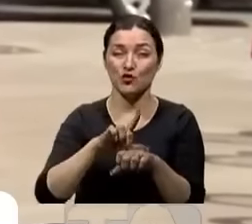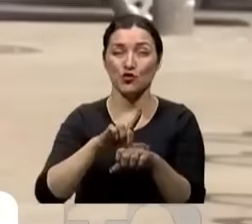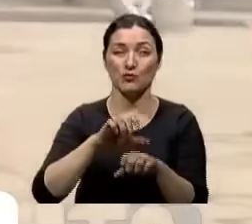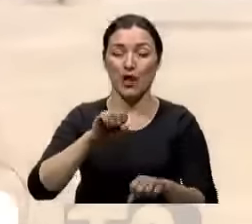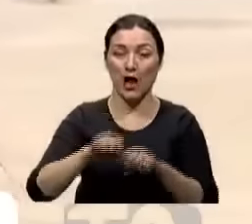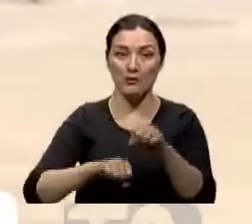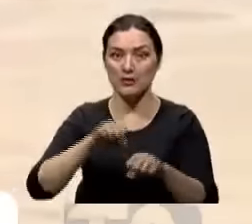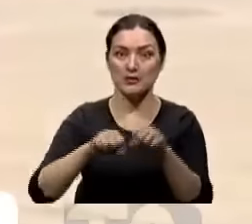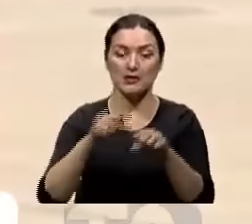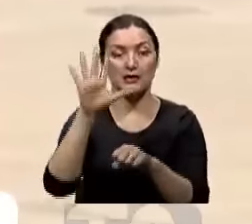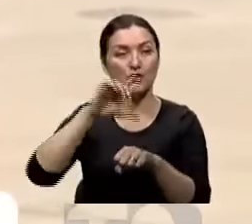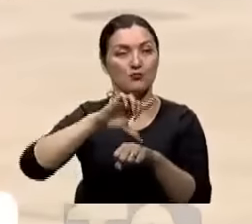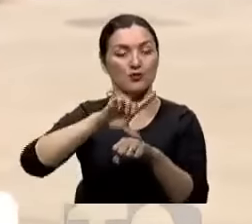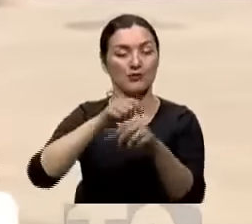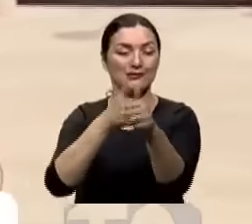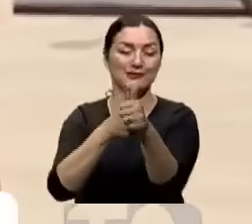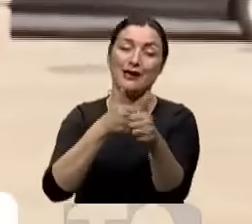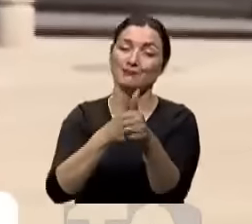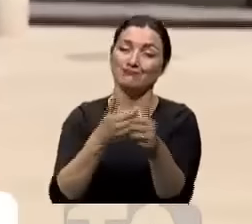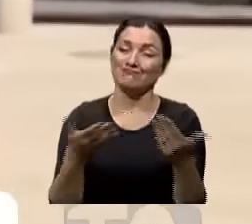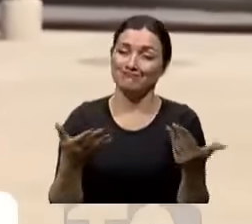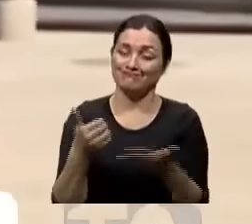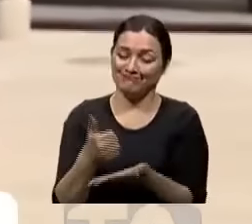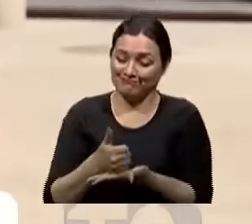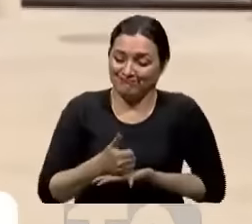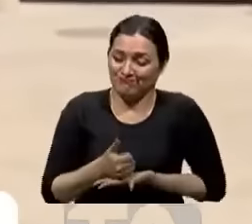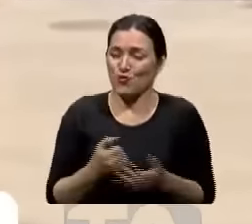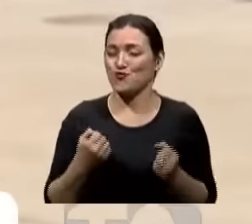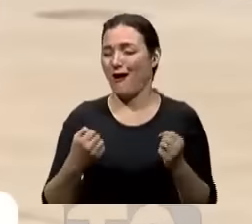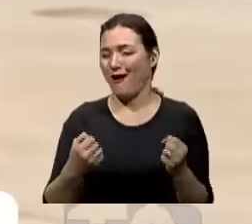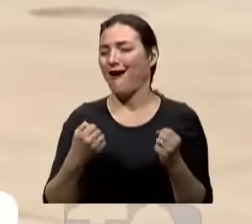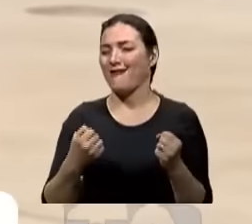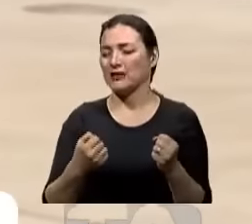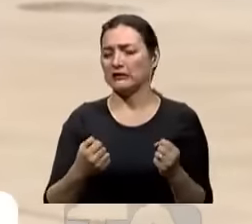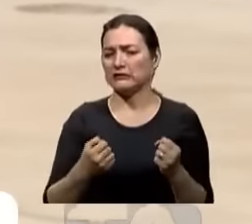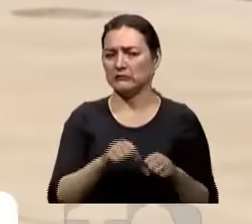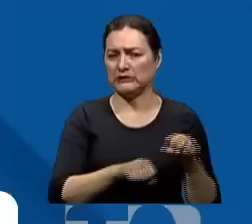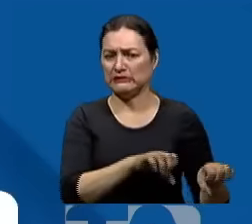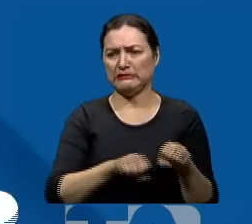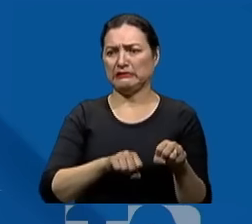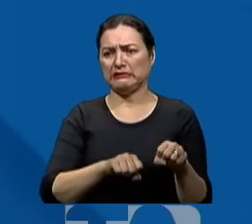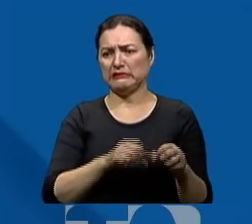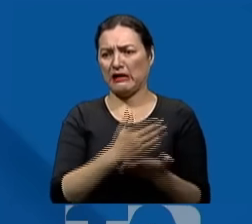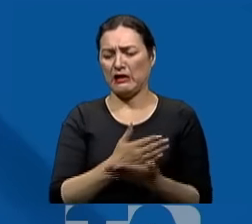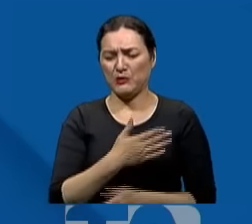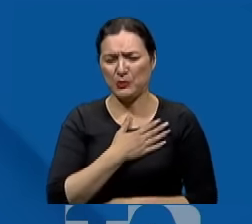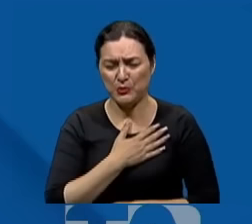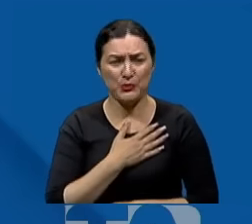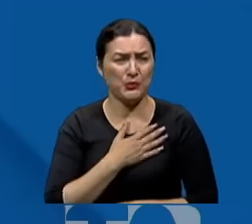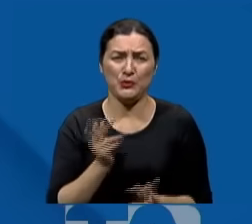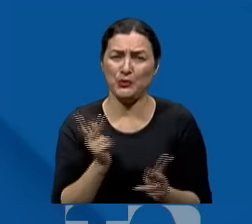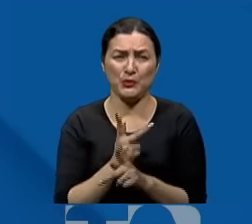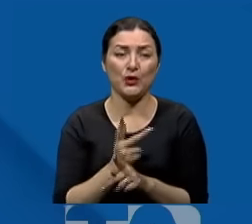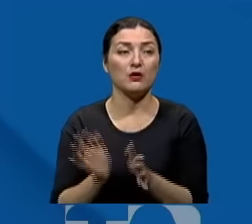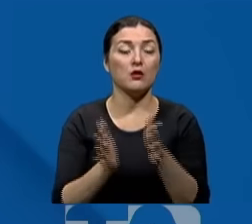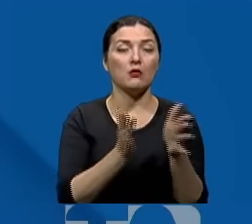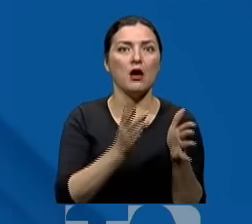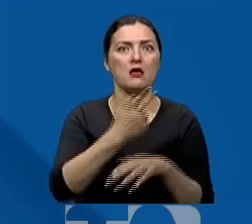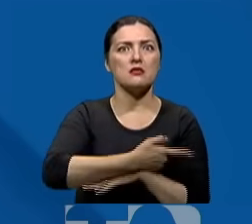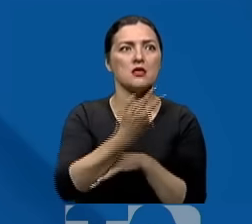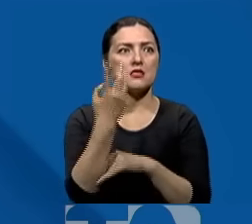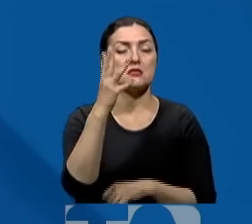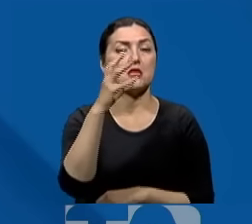5 minutos. Me queda súper cerca, entonces es un beneficio grande y que le quite me parece terrible. En promedio se realizan 600 viajes